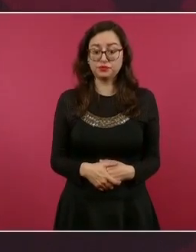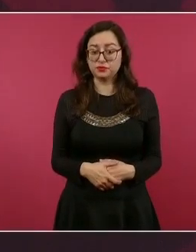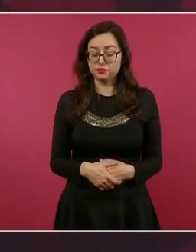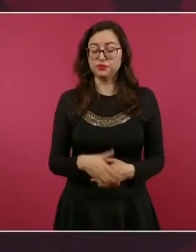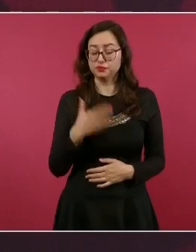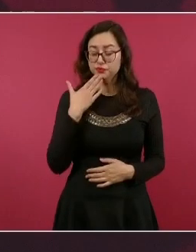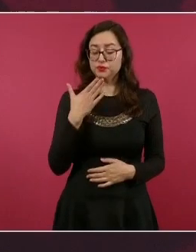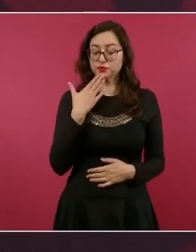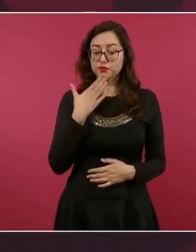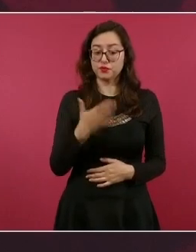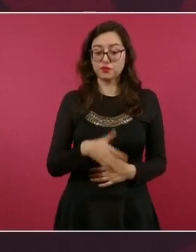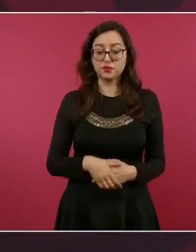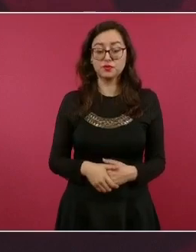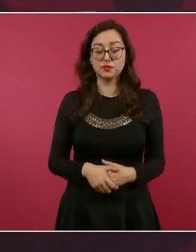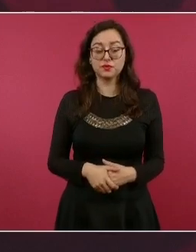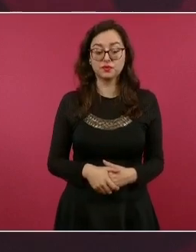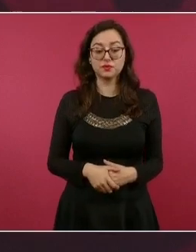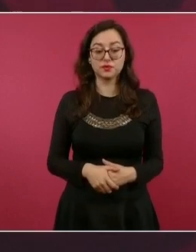Muy bien. Y